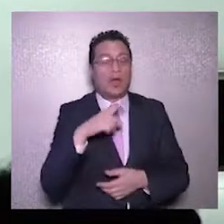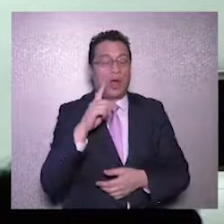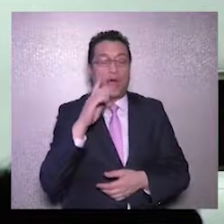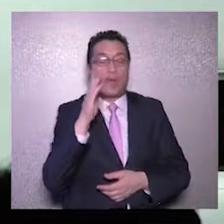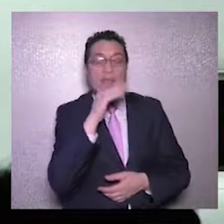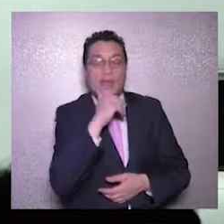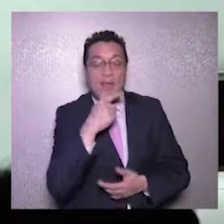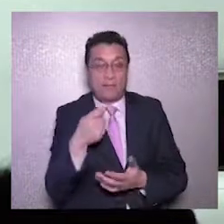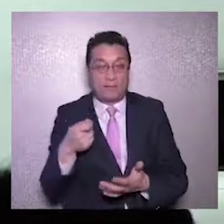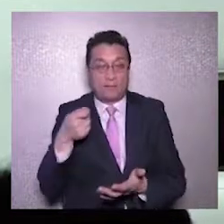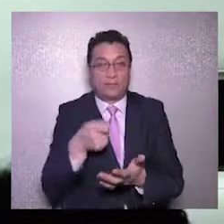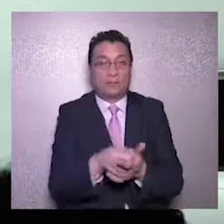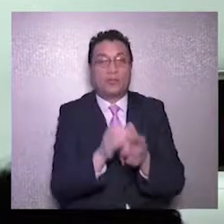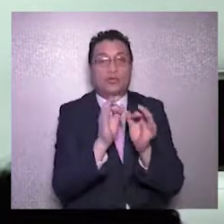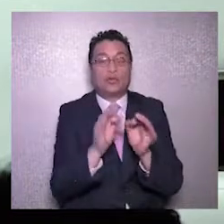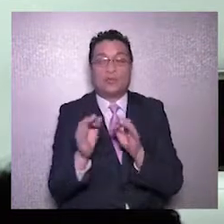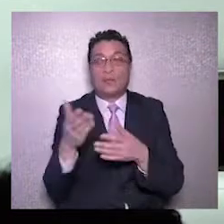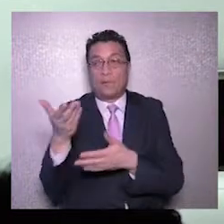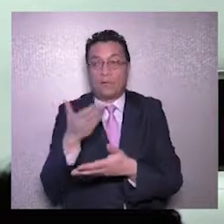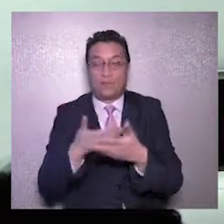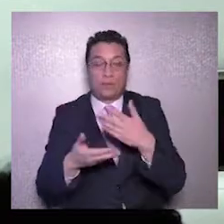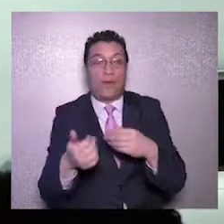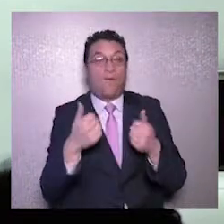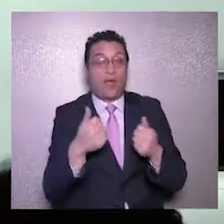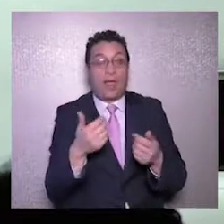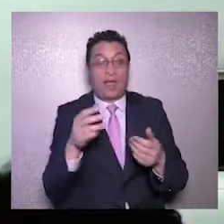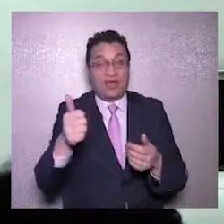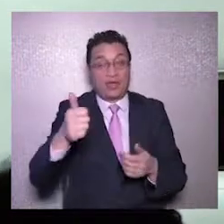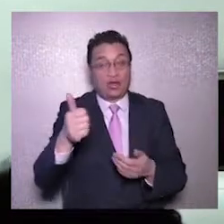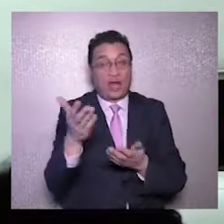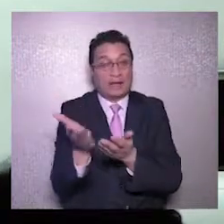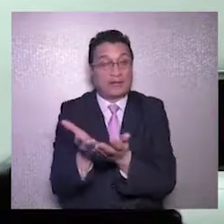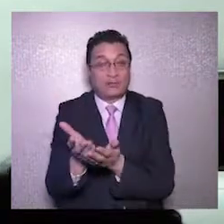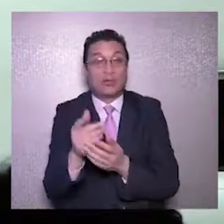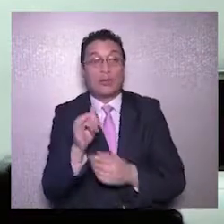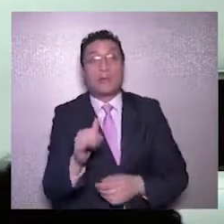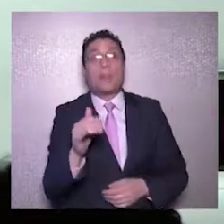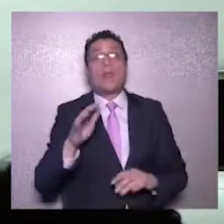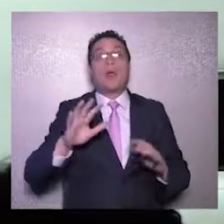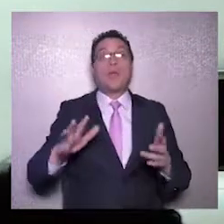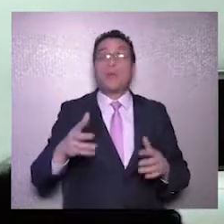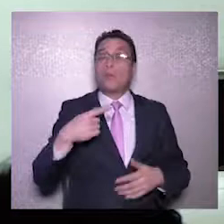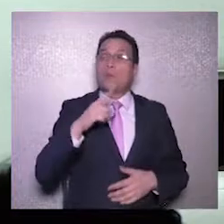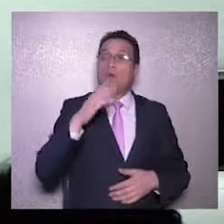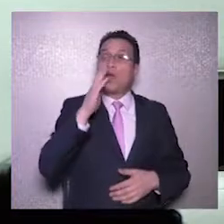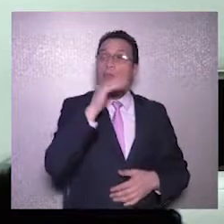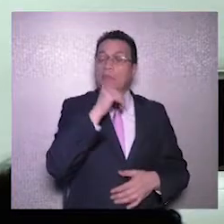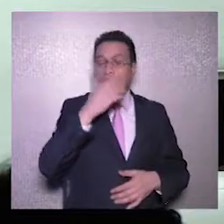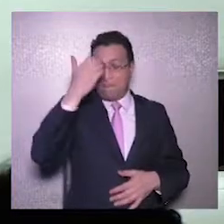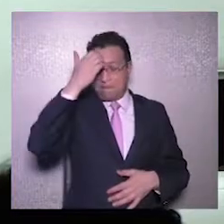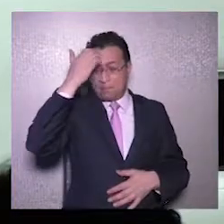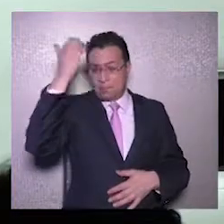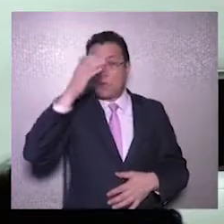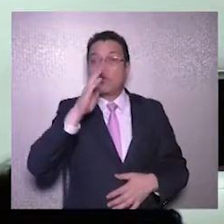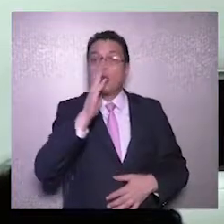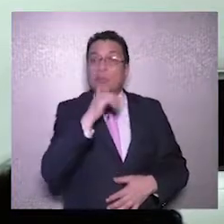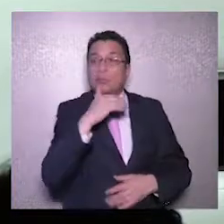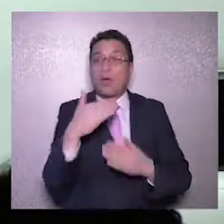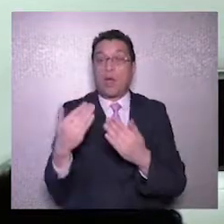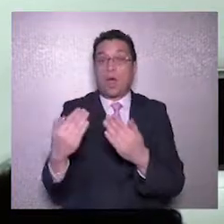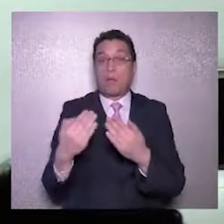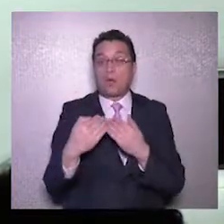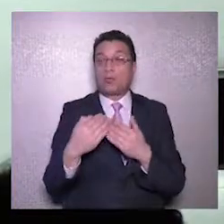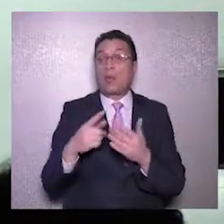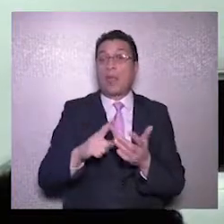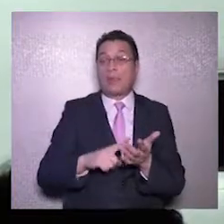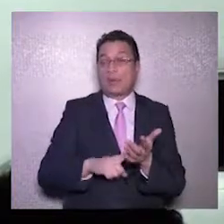adecuado, que no tienen una buena relación con los directores de servicio y que probablemente a lo mejor no tienen ni las competencias ni el apoyo, tecnología,